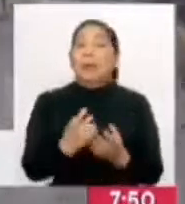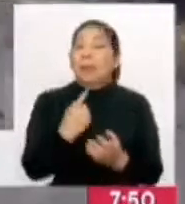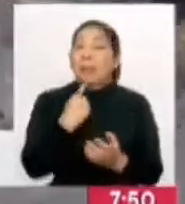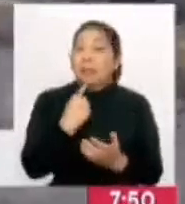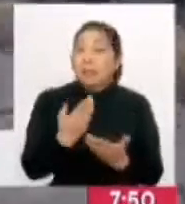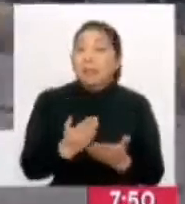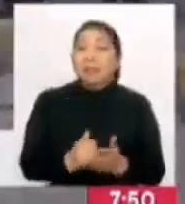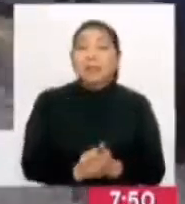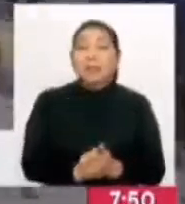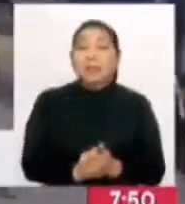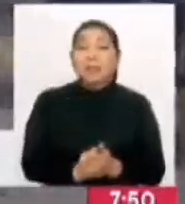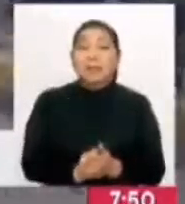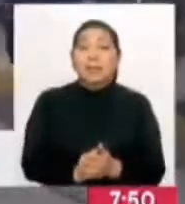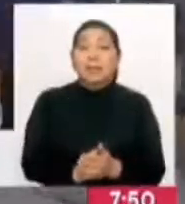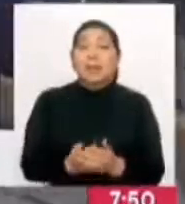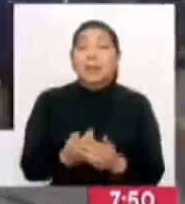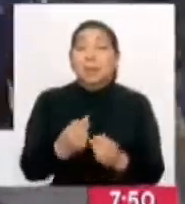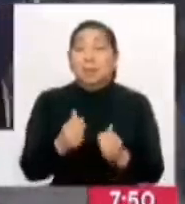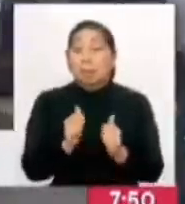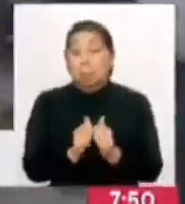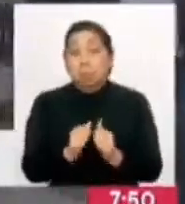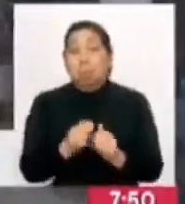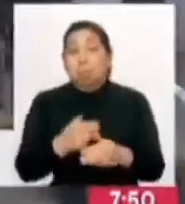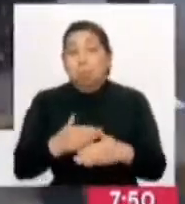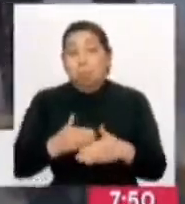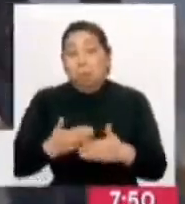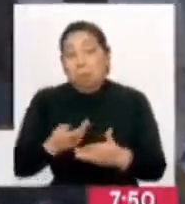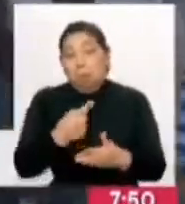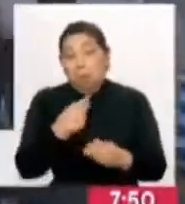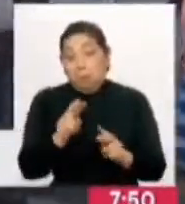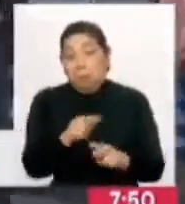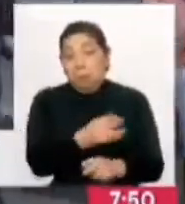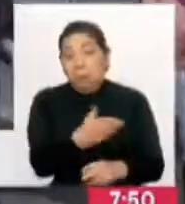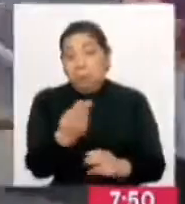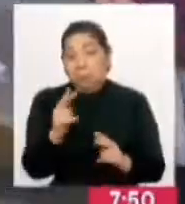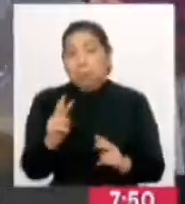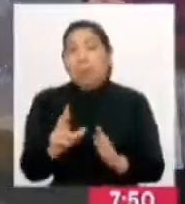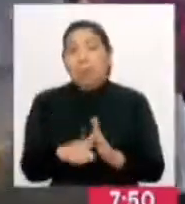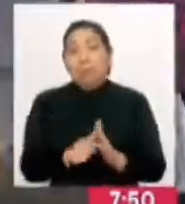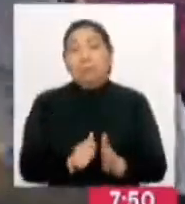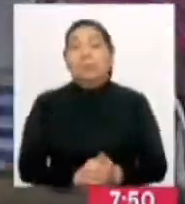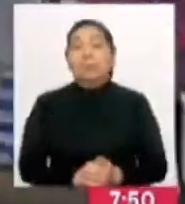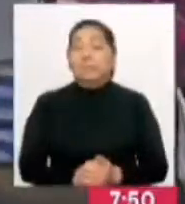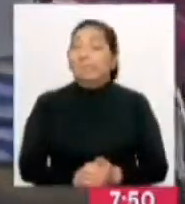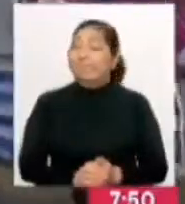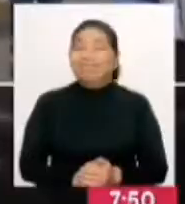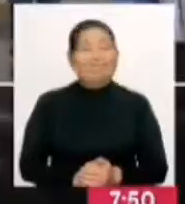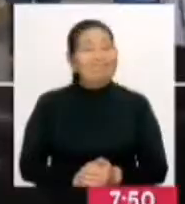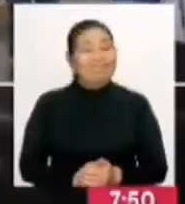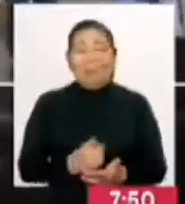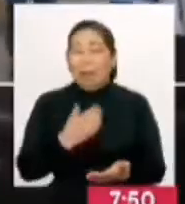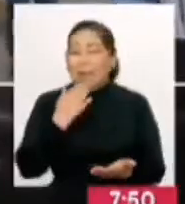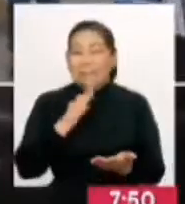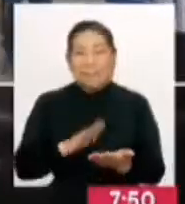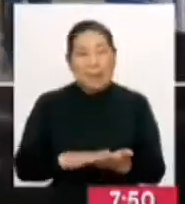37001 de Cárdenas. Bueno, compañeros, volvemos. Estoy adelante con ustedes. Ineficiente gestión y maltrato docente.